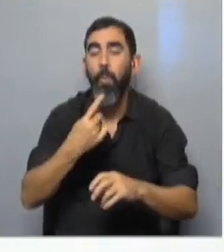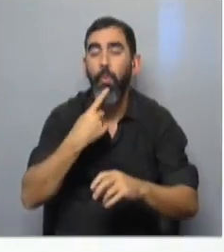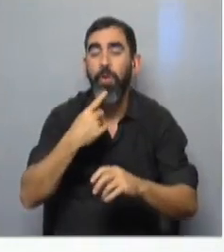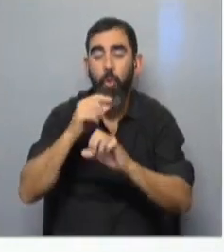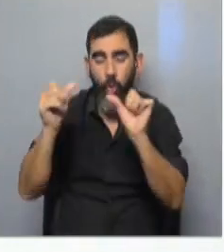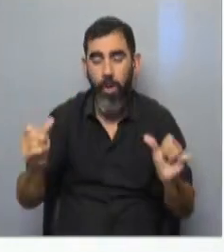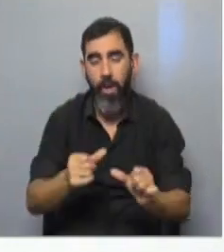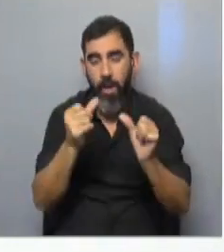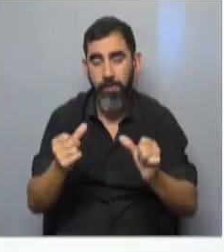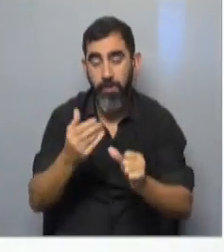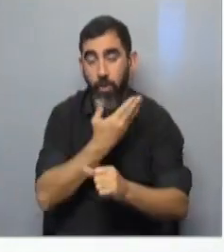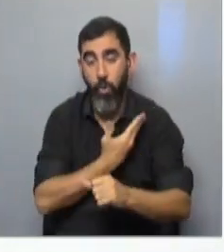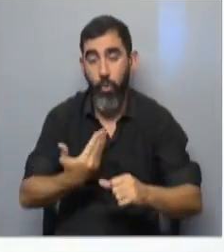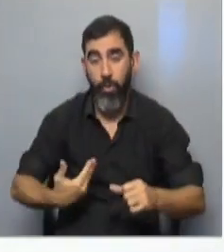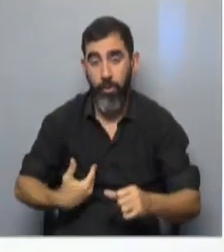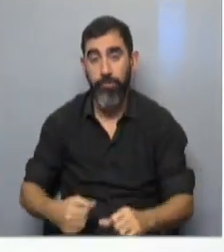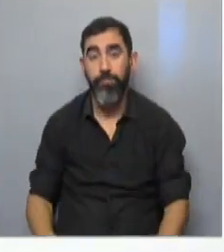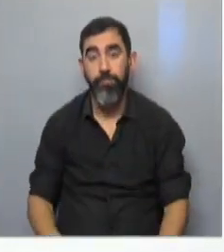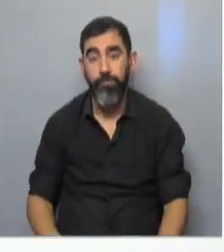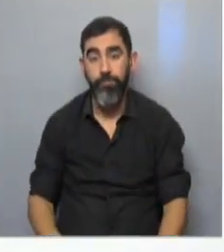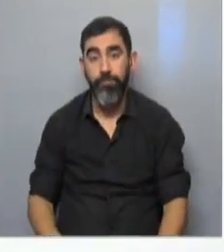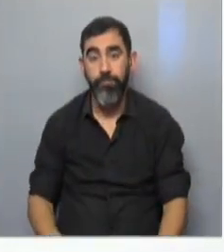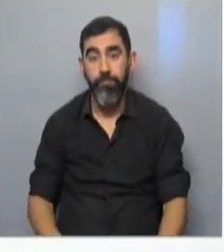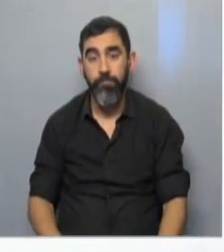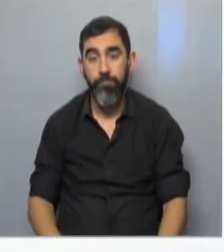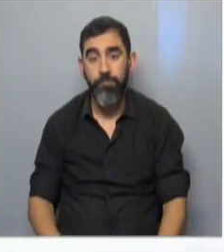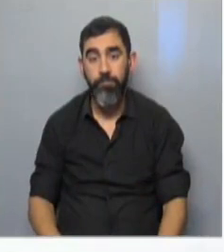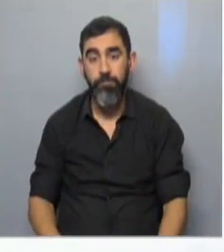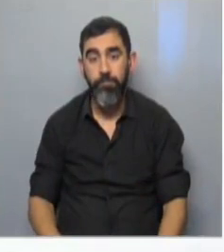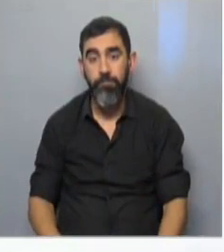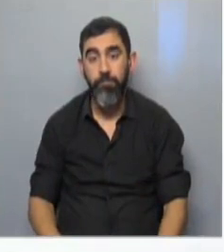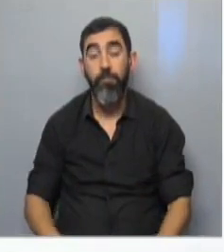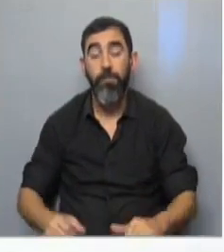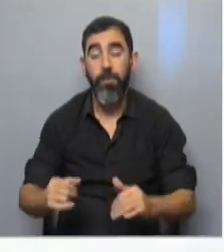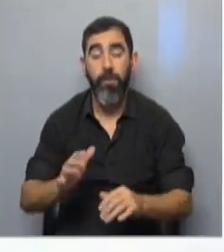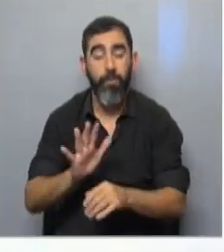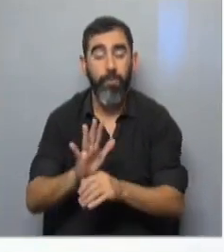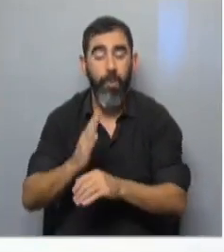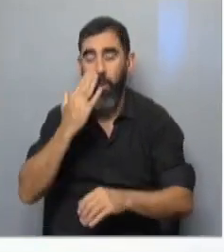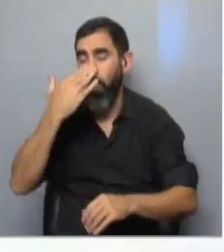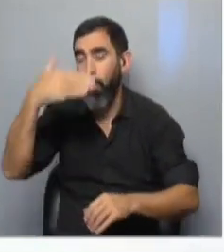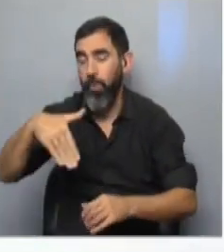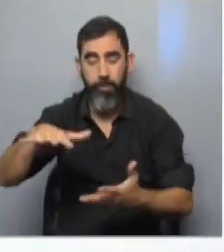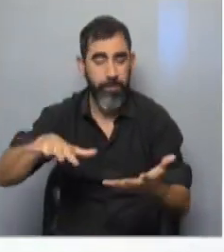están llevando adelante, porque esto no, esto es el como planteamos, el jaque mate que se